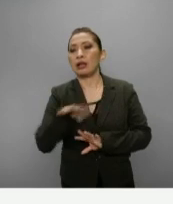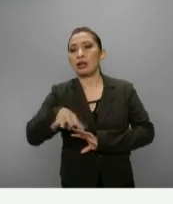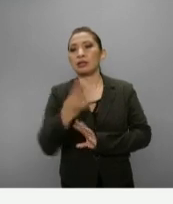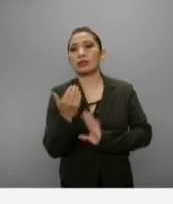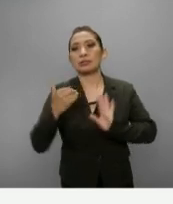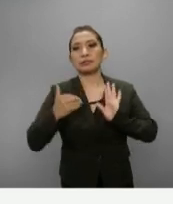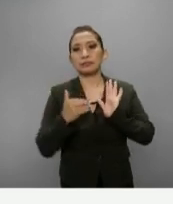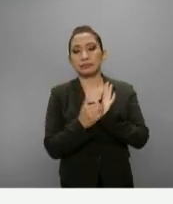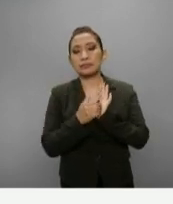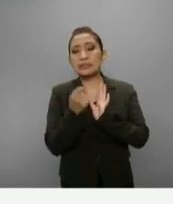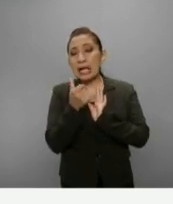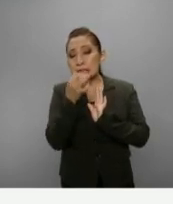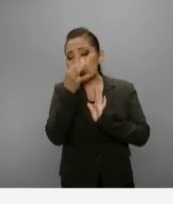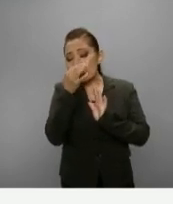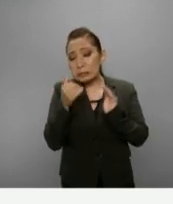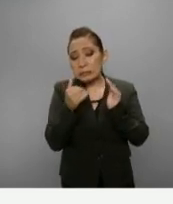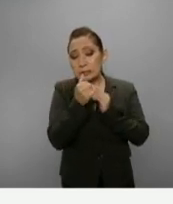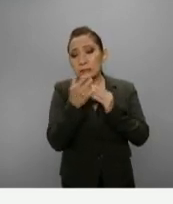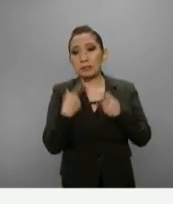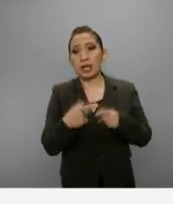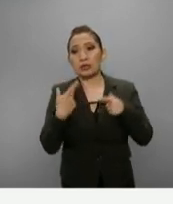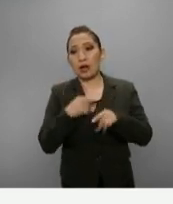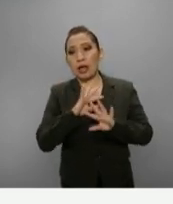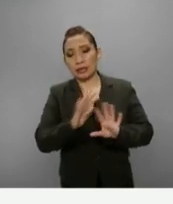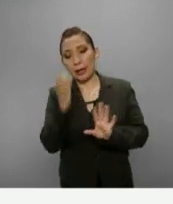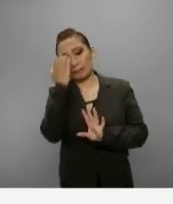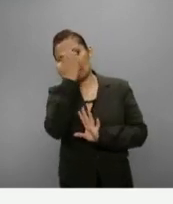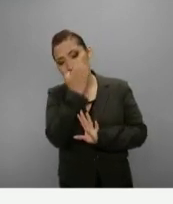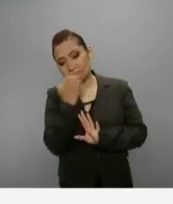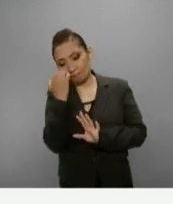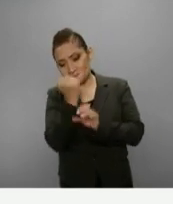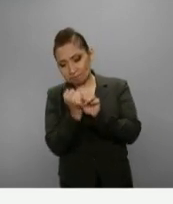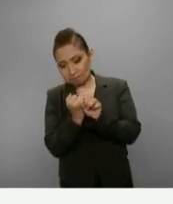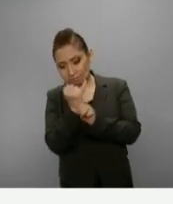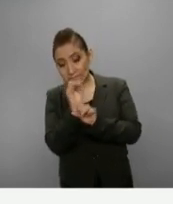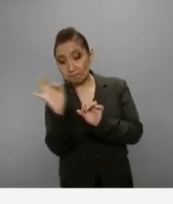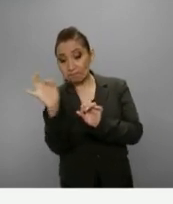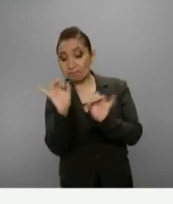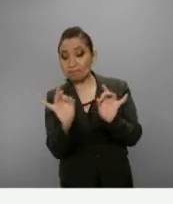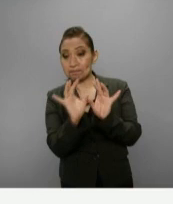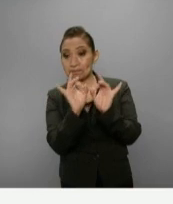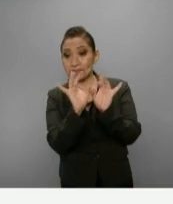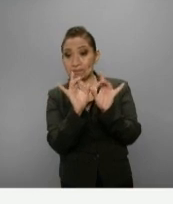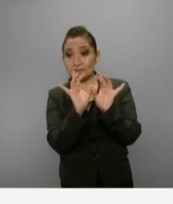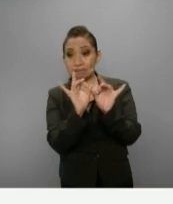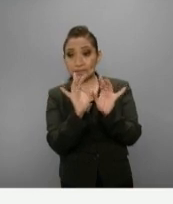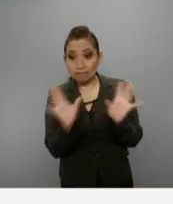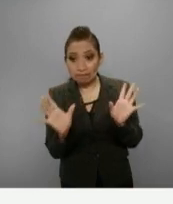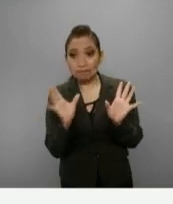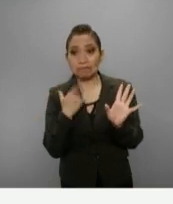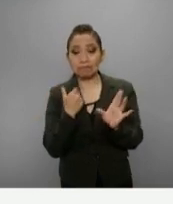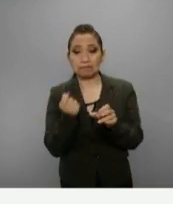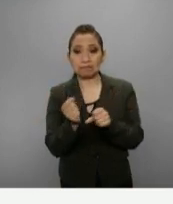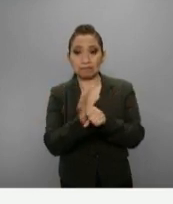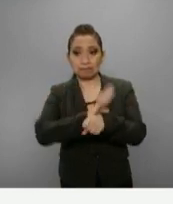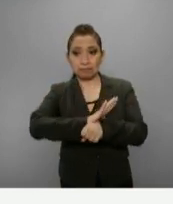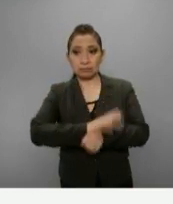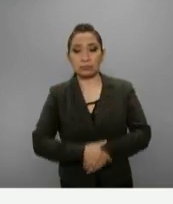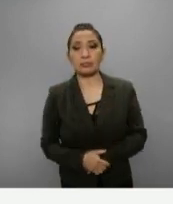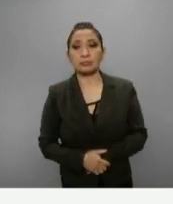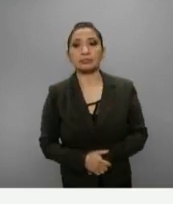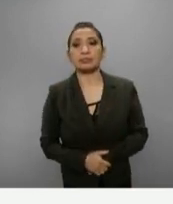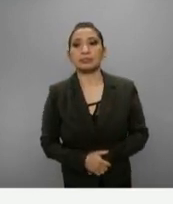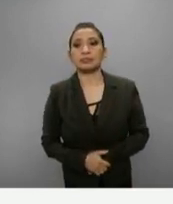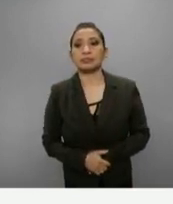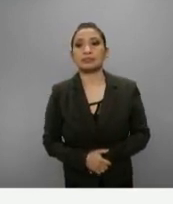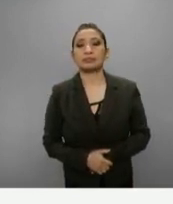ya 14.000 las personas que han sido o están siendo estudiadas como casos de